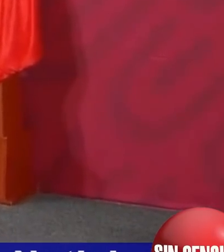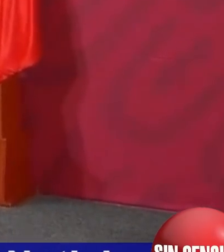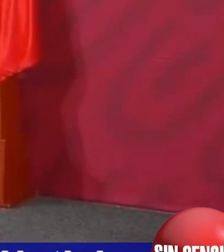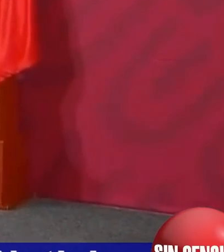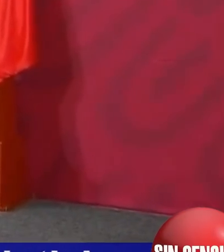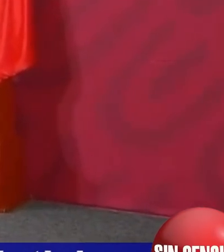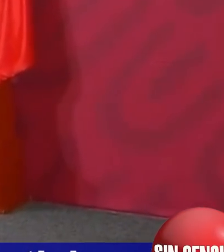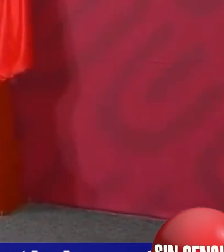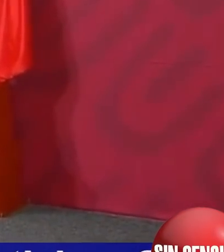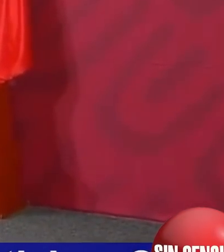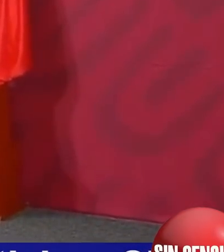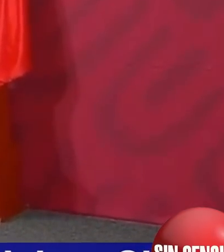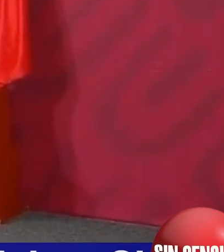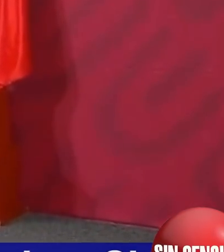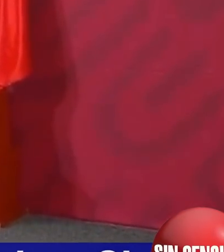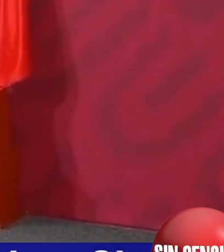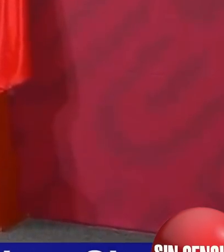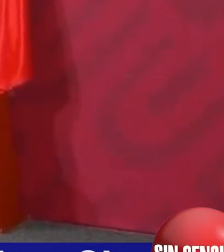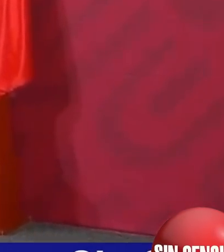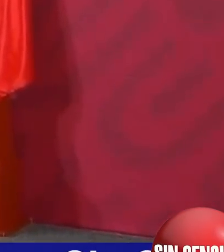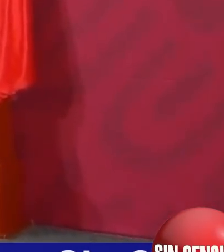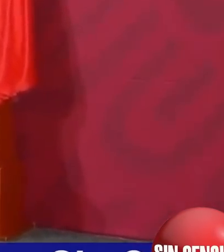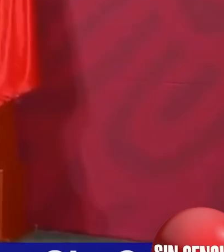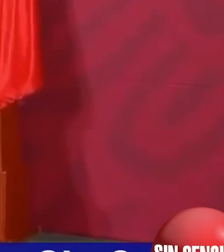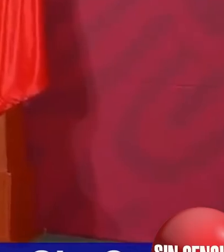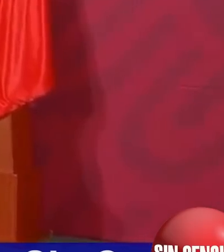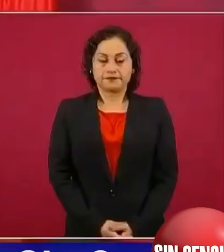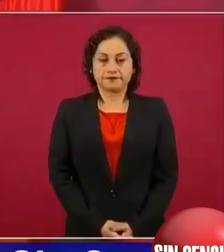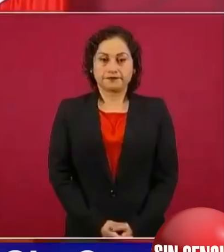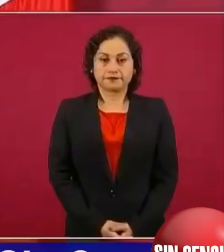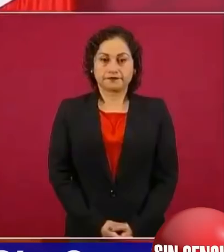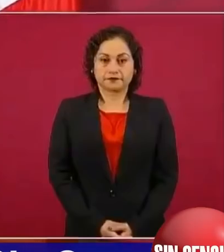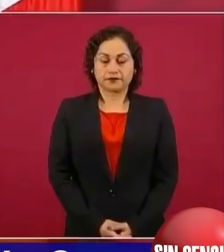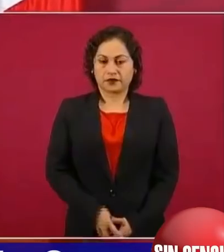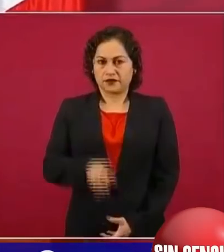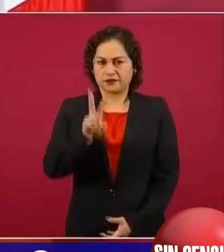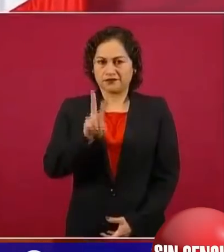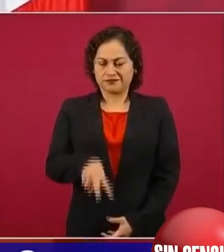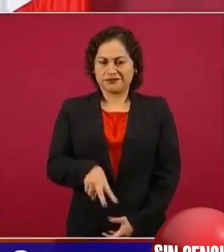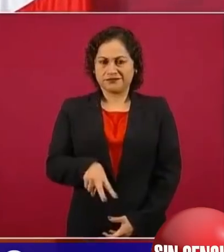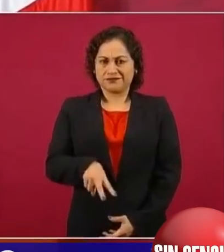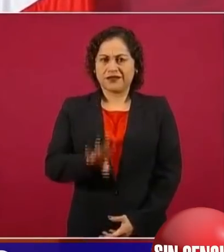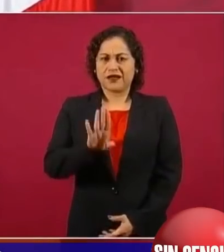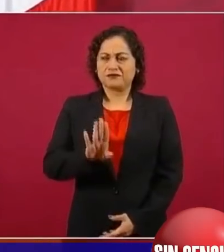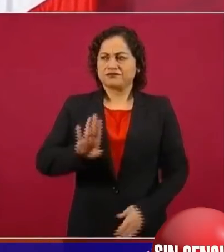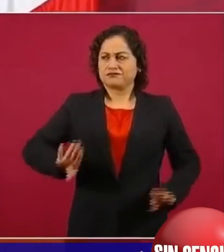hasta de manera clasista